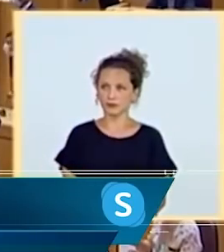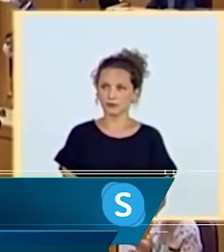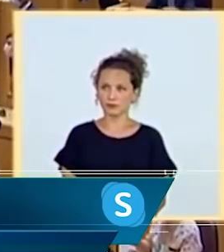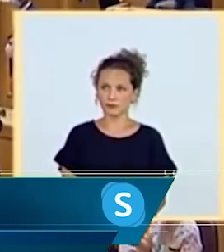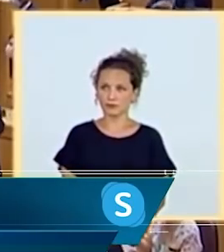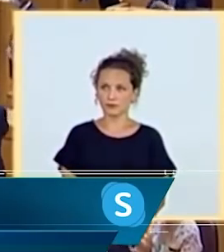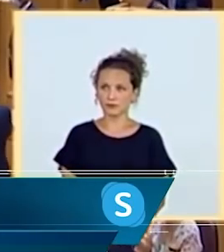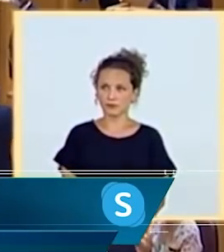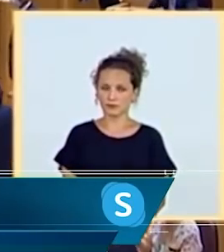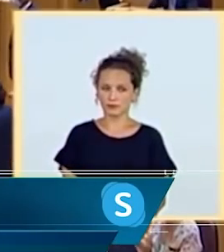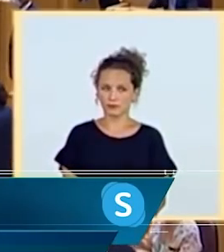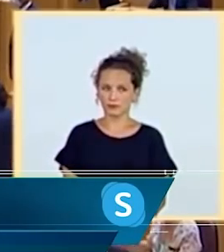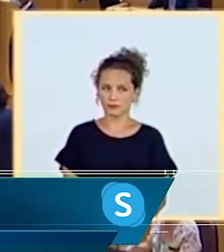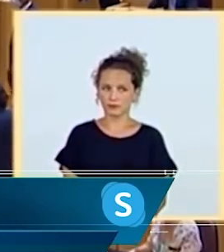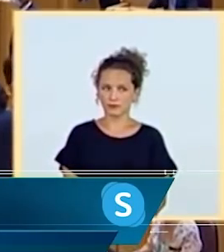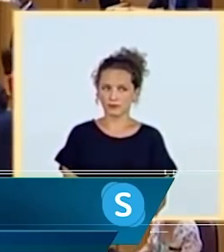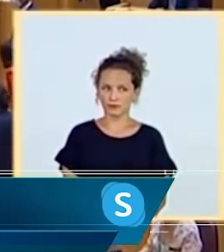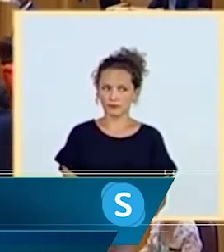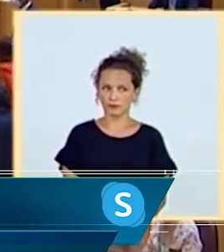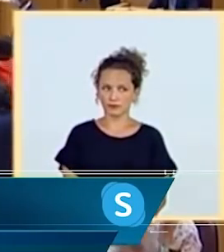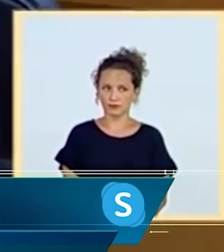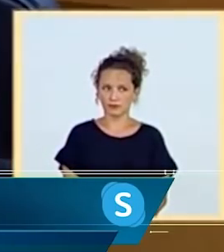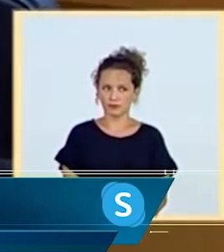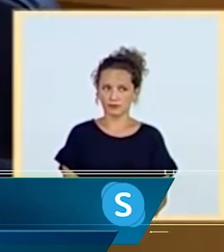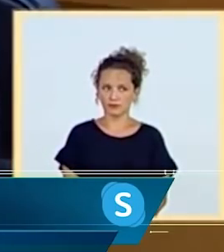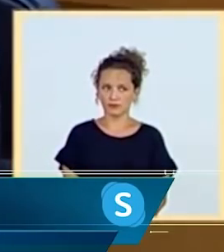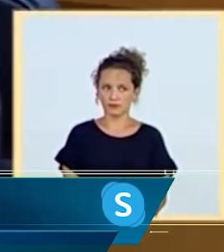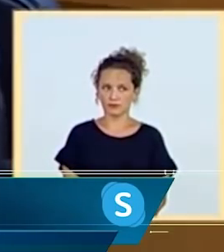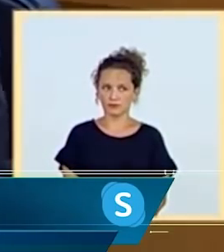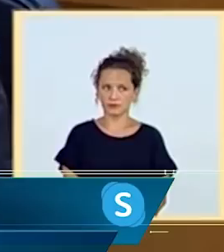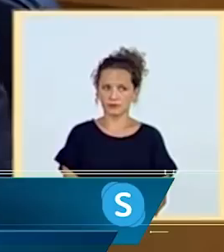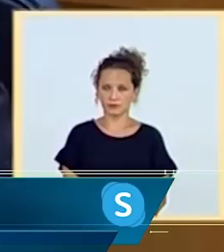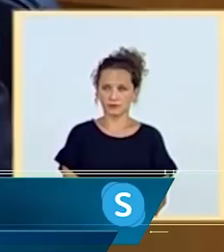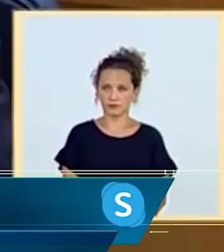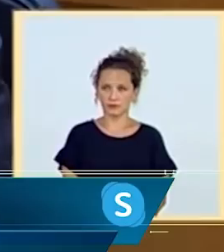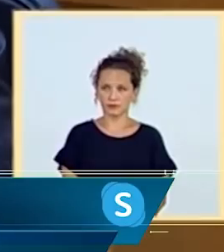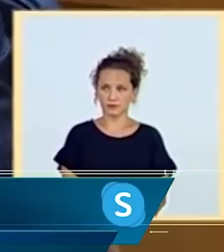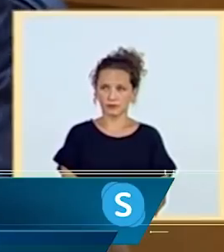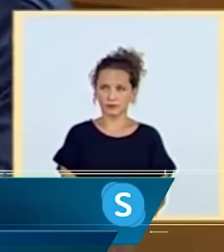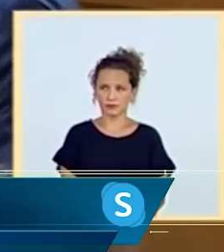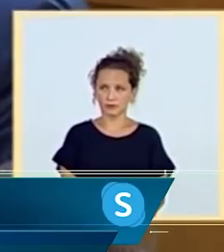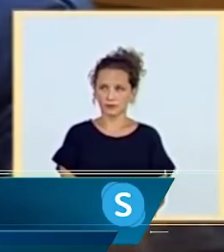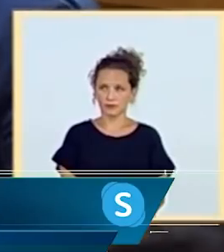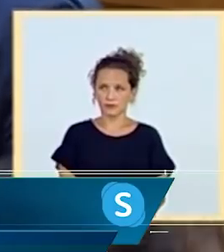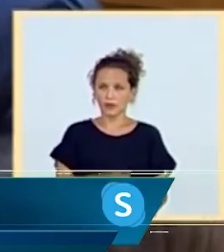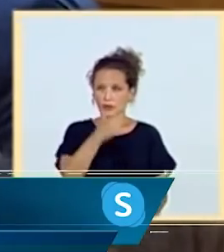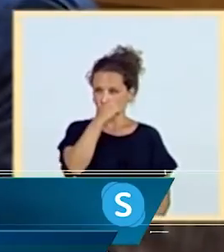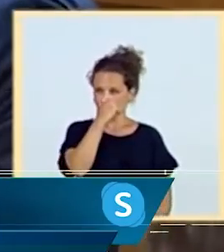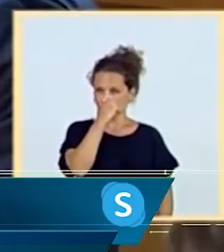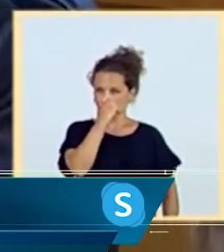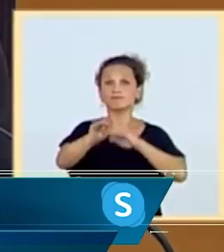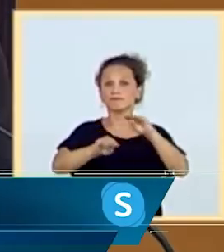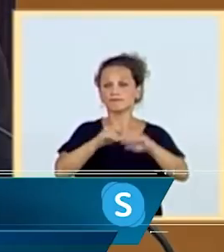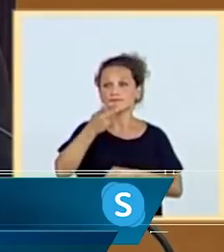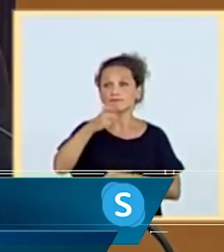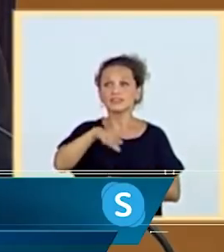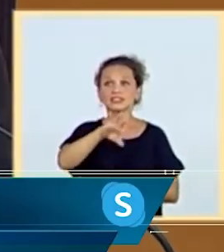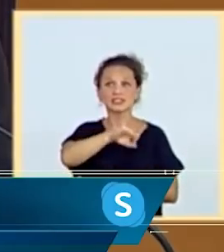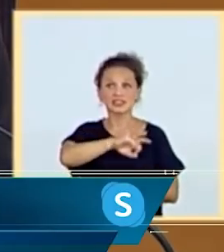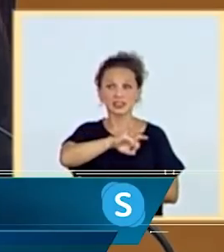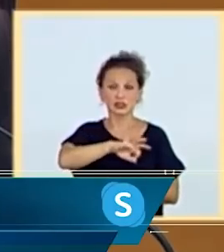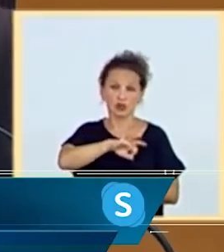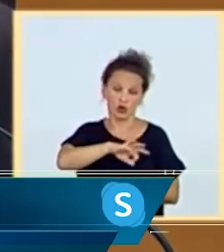en el 81 cuando asesinaron bueno mataron y se suicidó bobby sands un miembro del ira